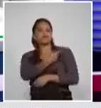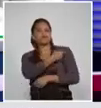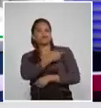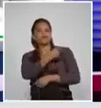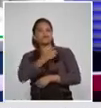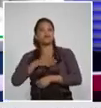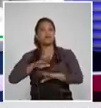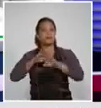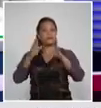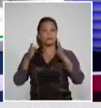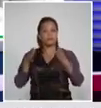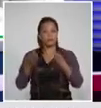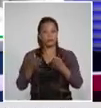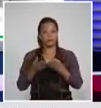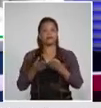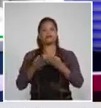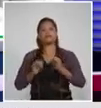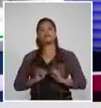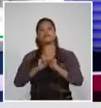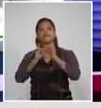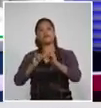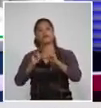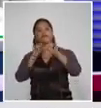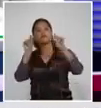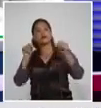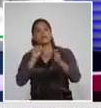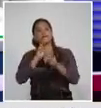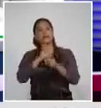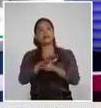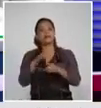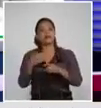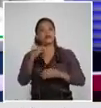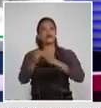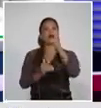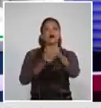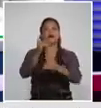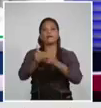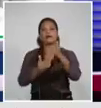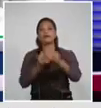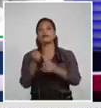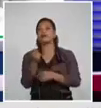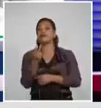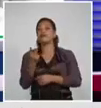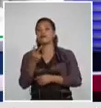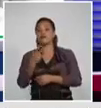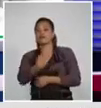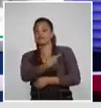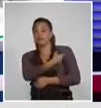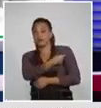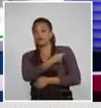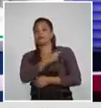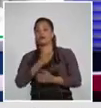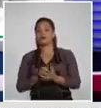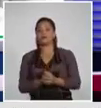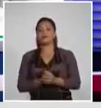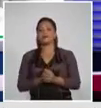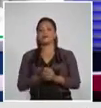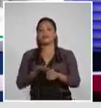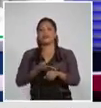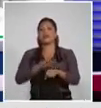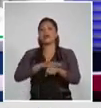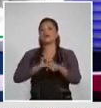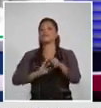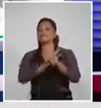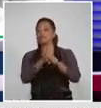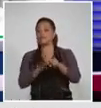se ha dado a conocer en el país a partir del avance del progreso de dos candidatos vacunales anti-COVID-19,